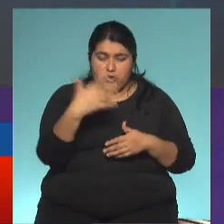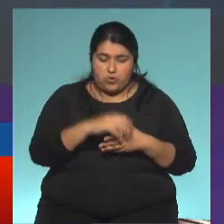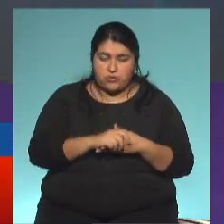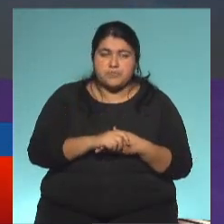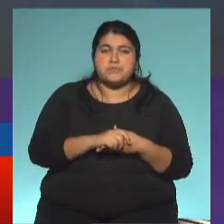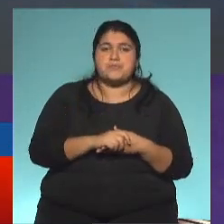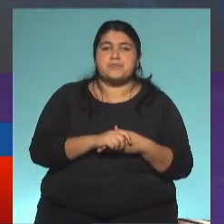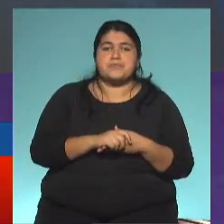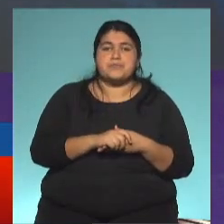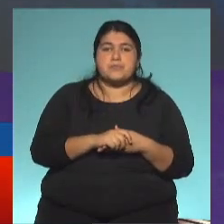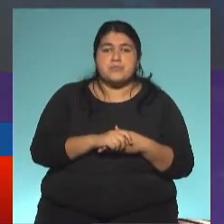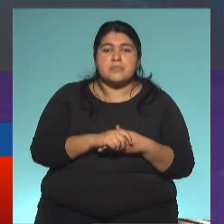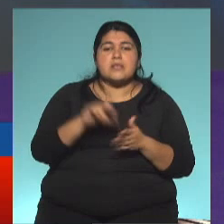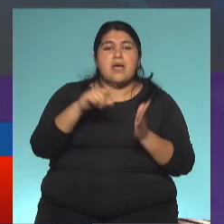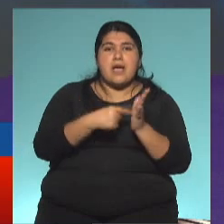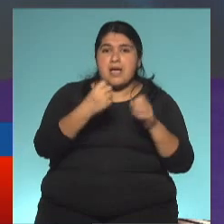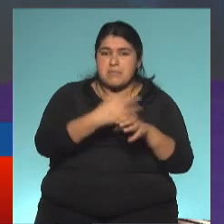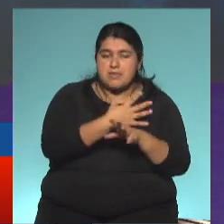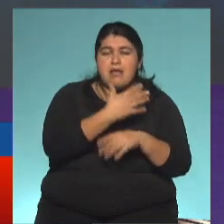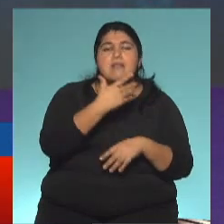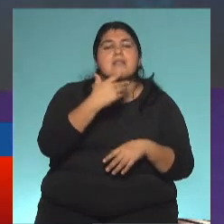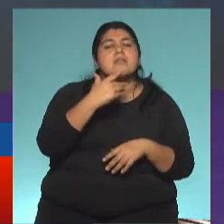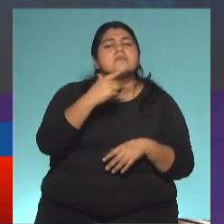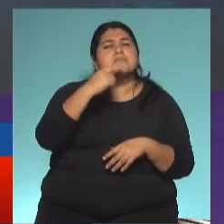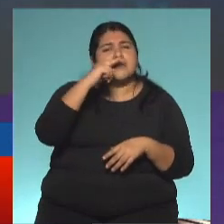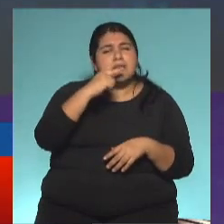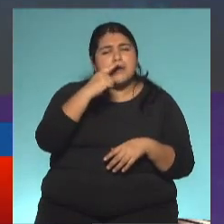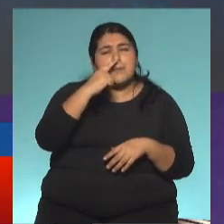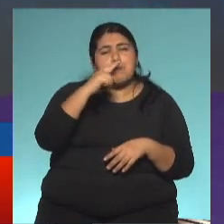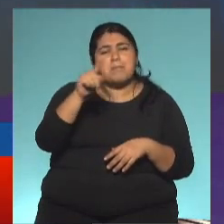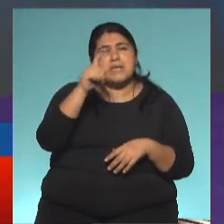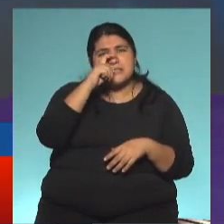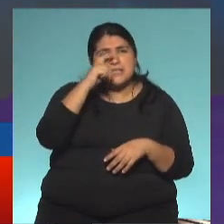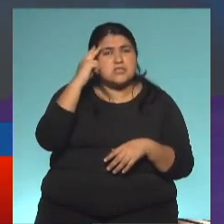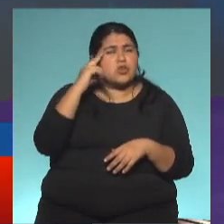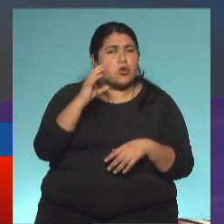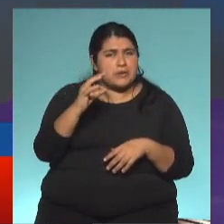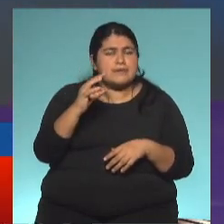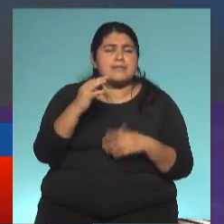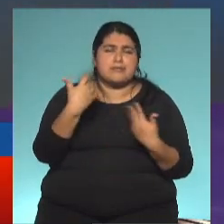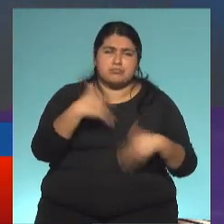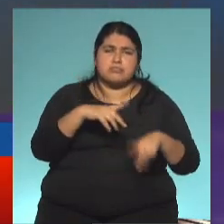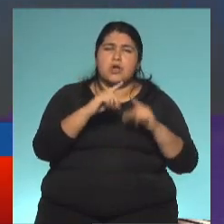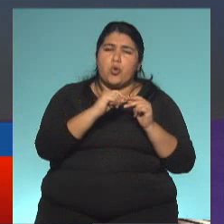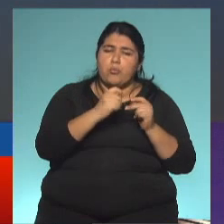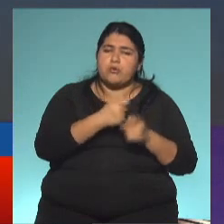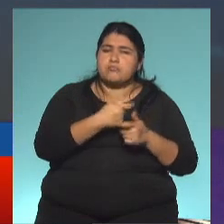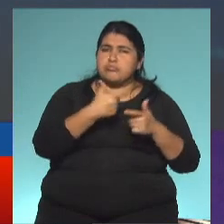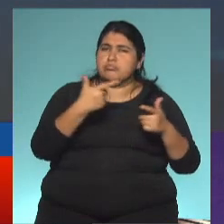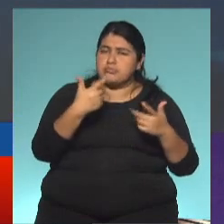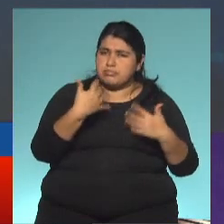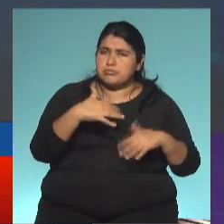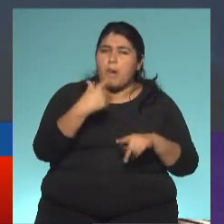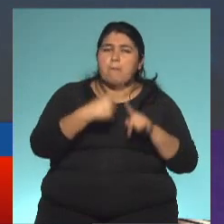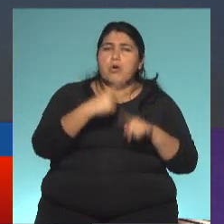6.885 casos. En CABA, en Ciudad de Buenos Aires, sigue siendo alto, promedio 2.000 casos por día. En